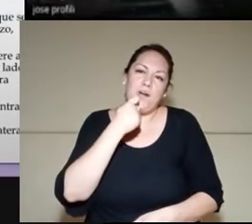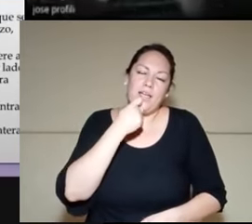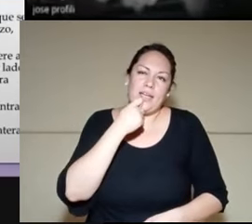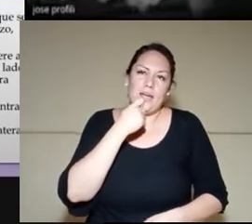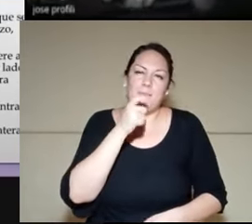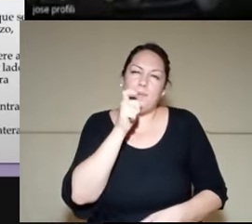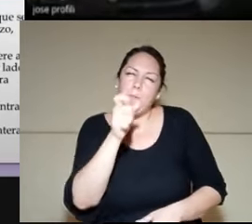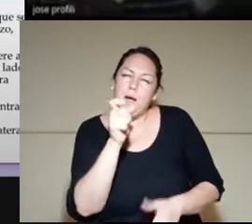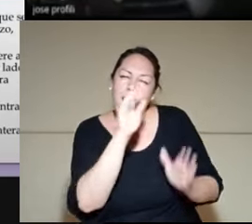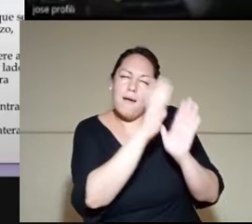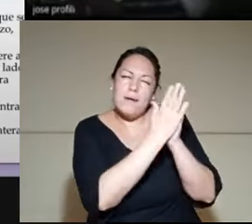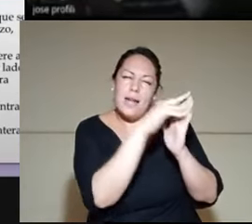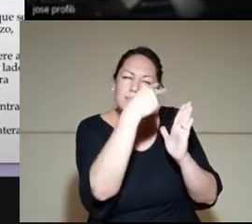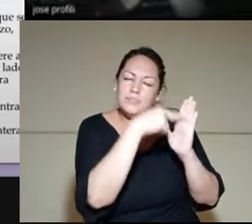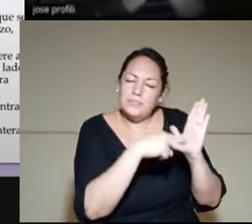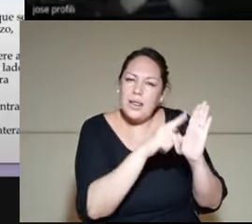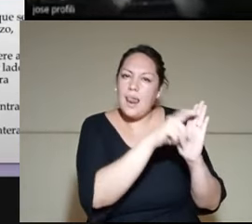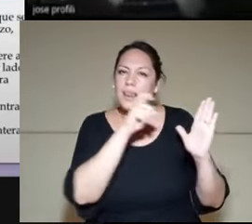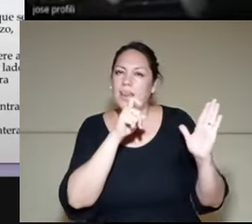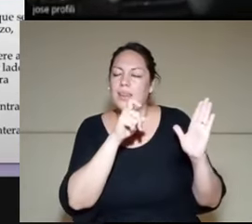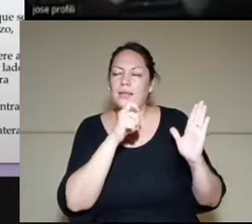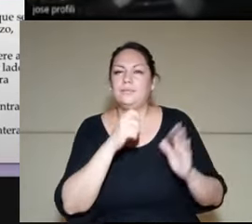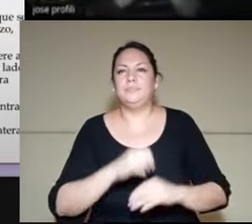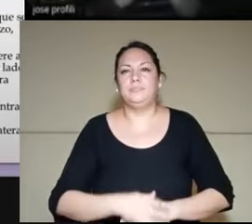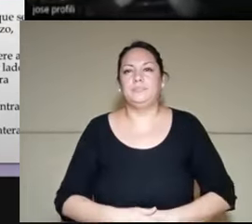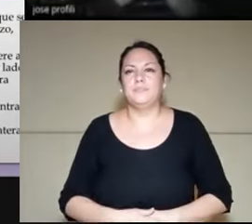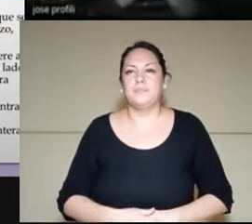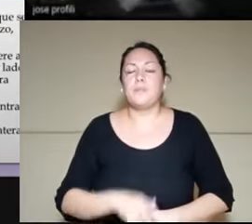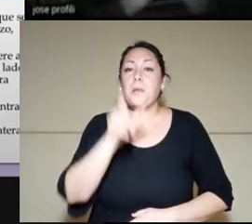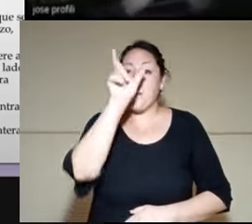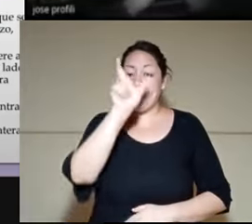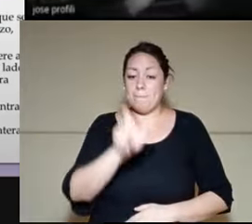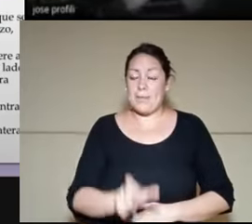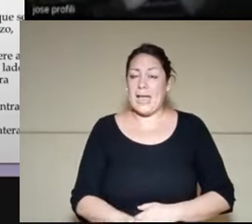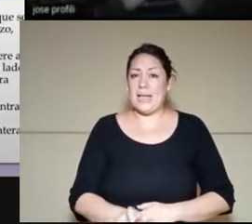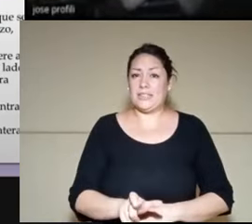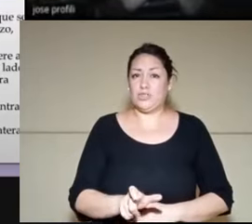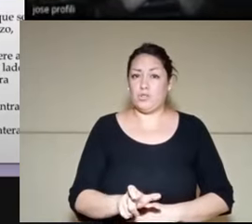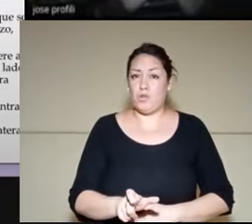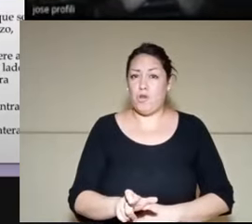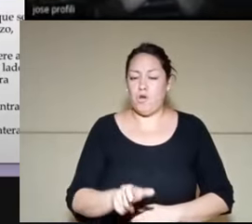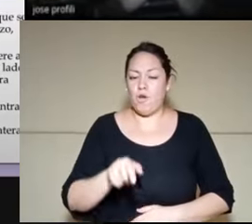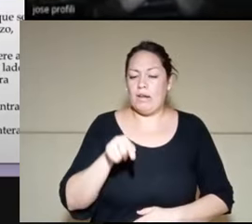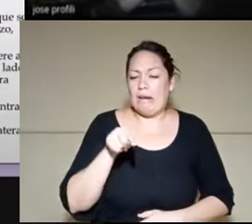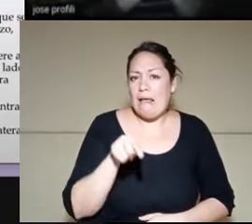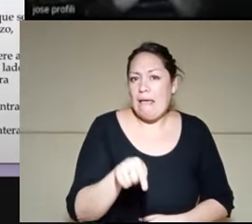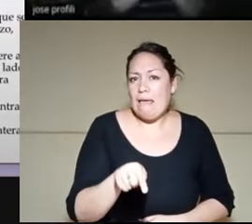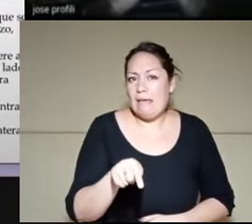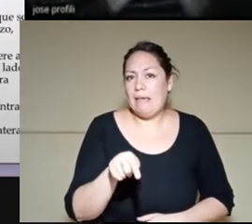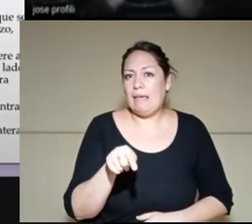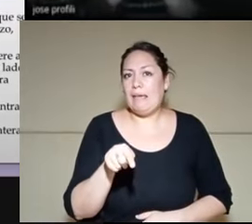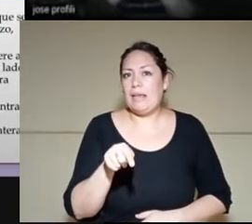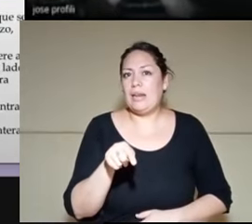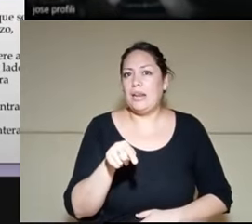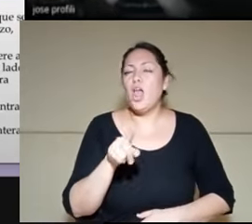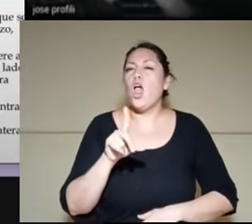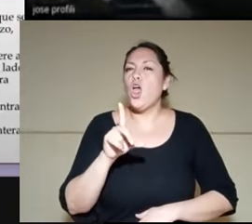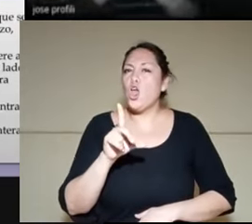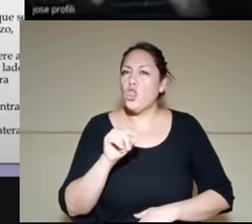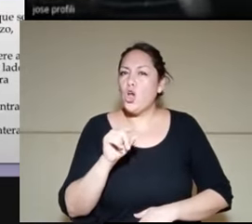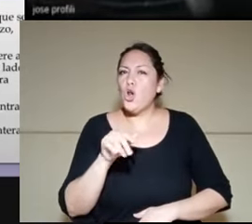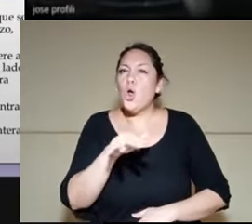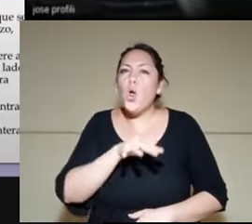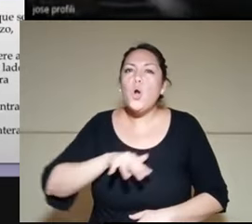Entonces, supónganse, ¿cómo lo pueden encontrar? Que digan, el individuo tenía